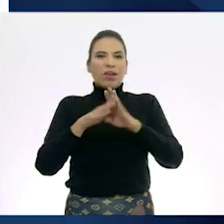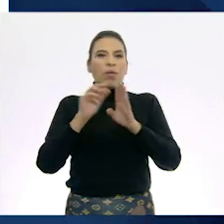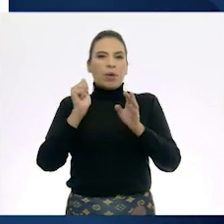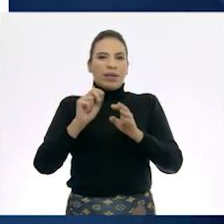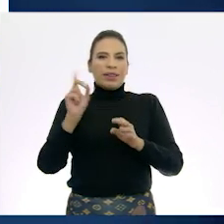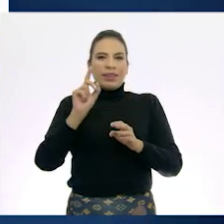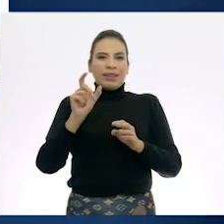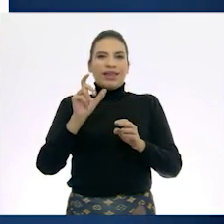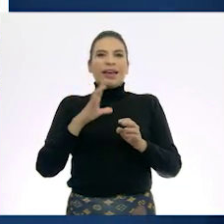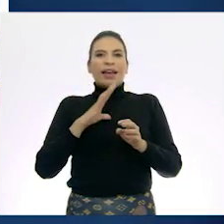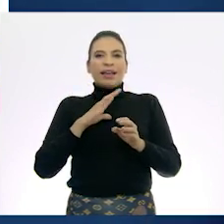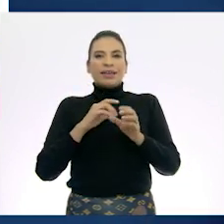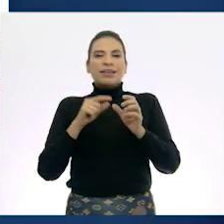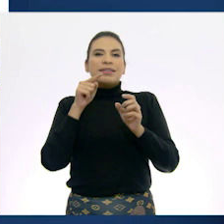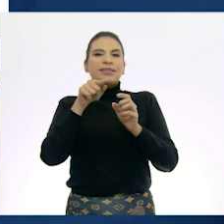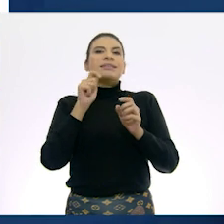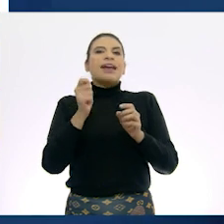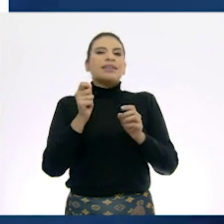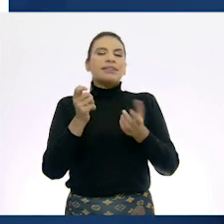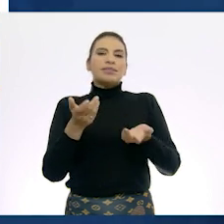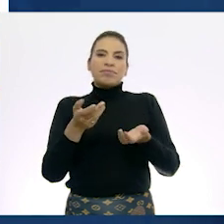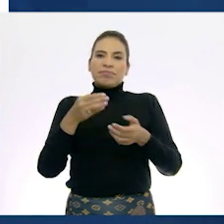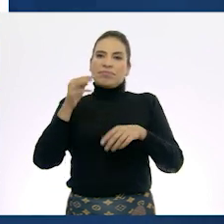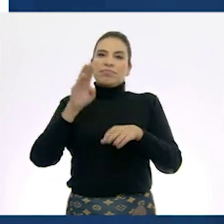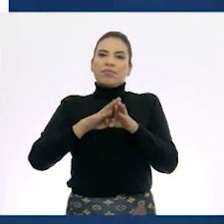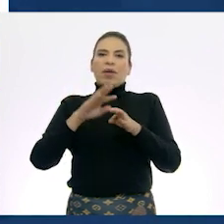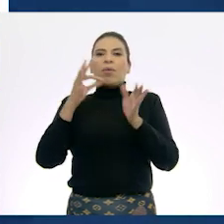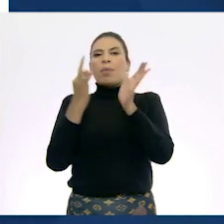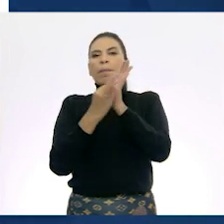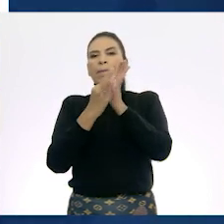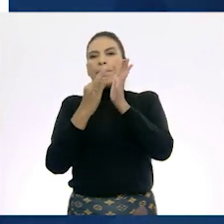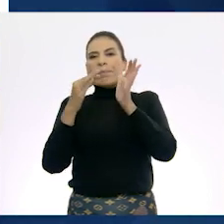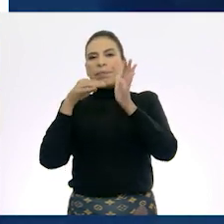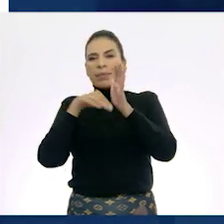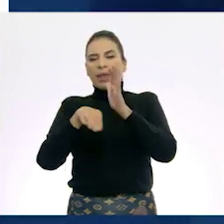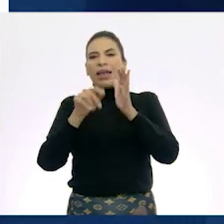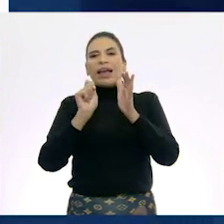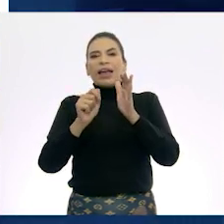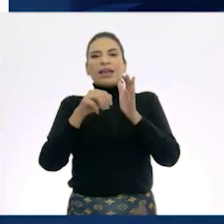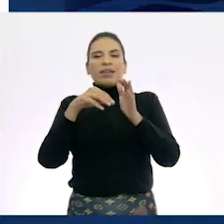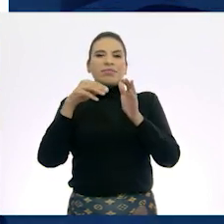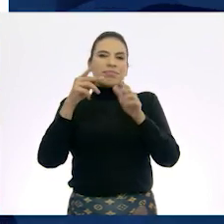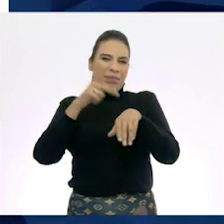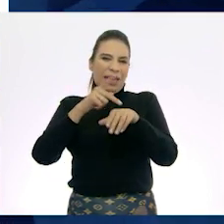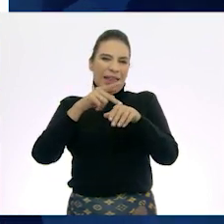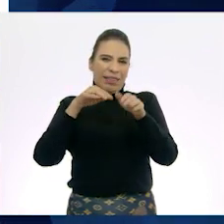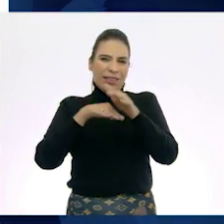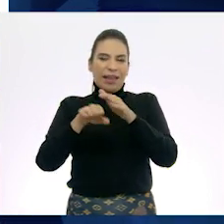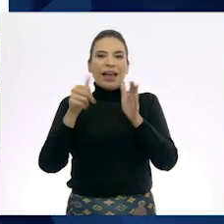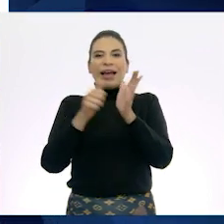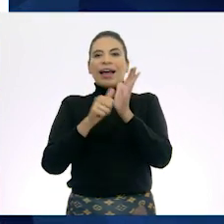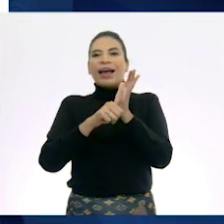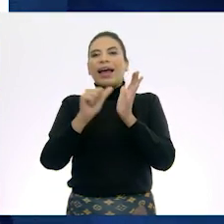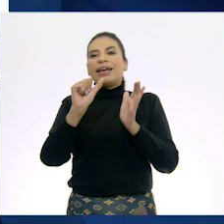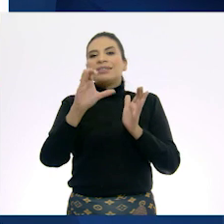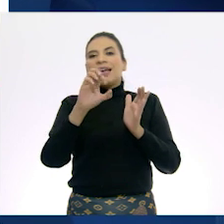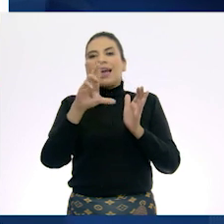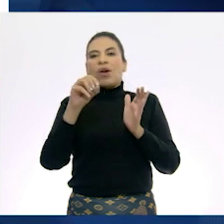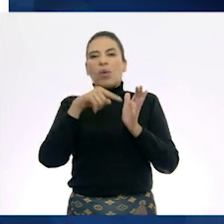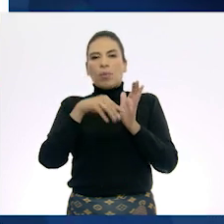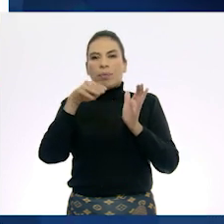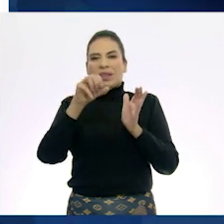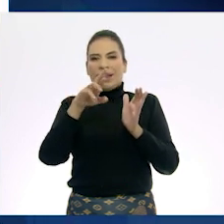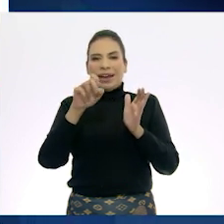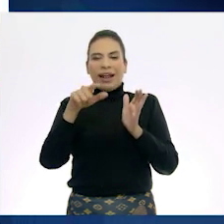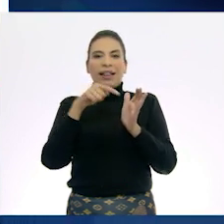derecha, que es un mineral. Y es el acero. Precisamente eso, pues, va a tener propiedades el acero que van a